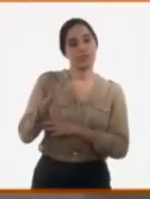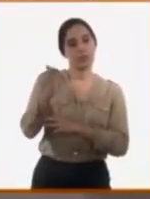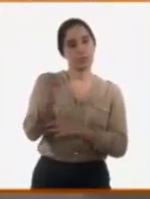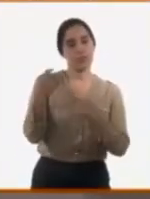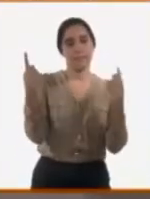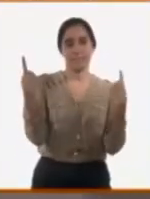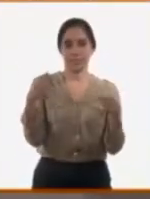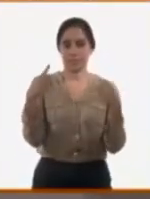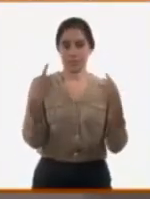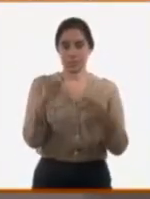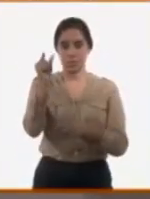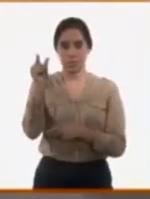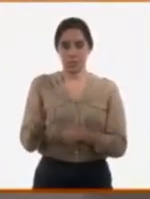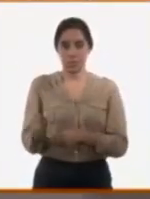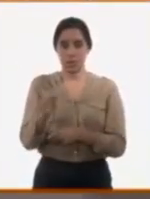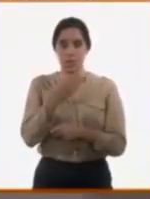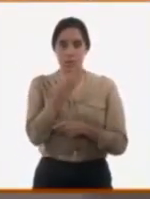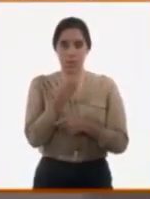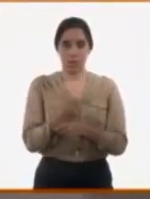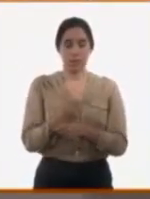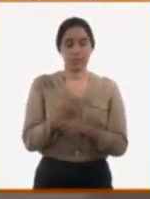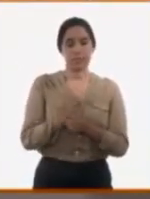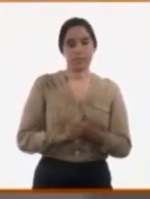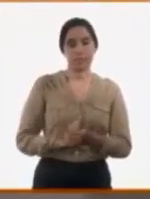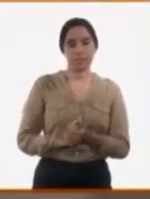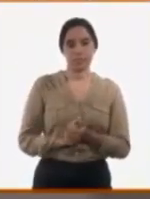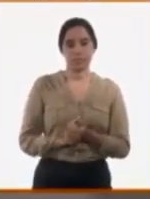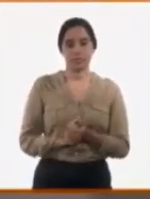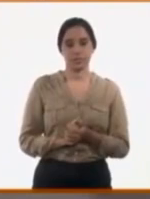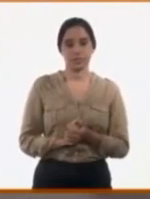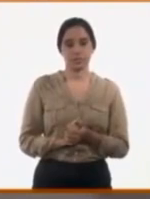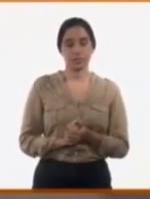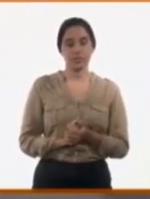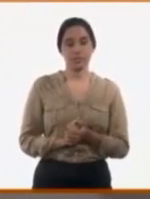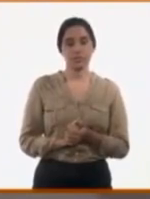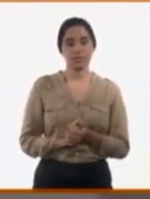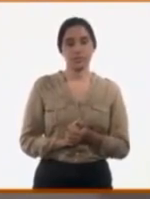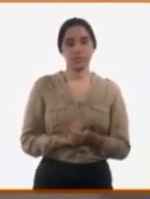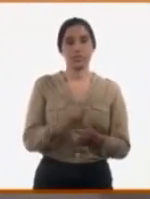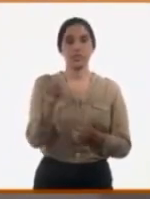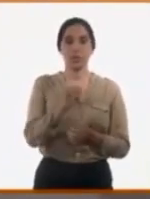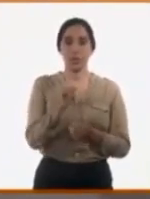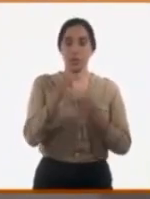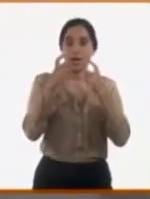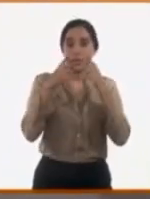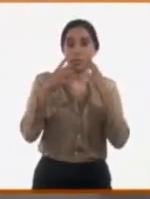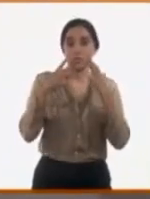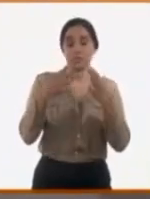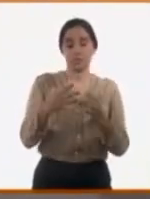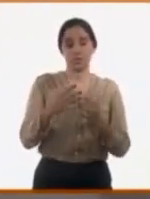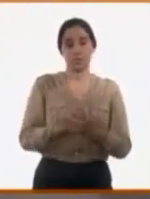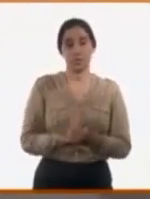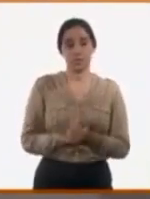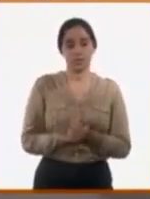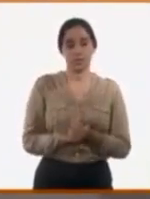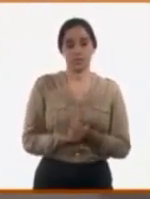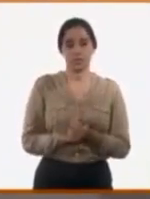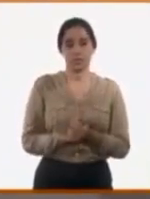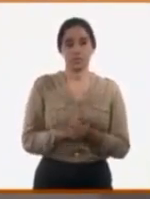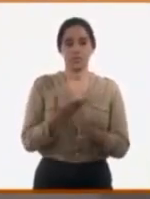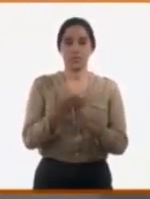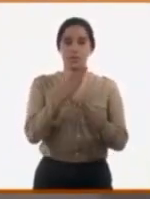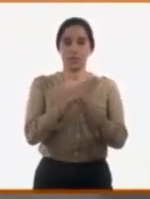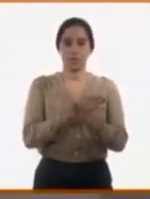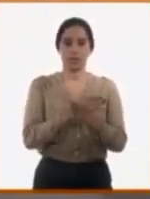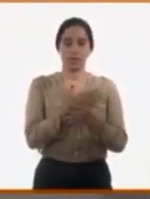transdisciplinaridade anando siempre esos procesos Y por último también algo que es algo que quedó en el en el documento